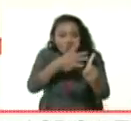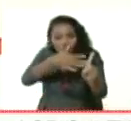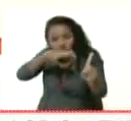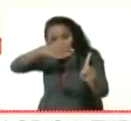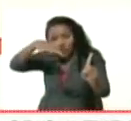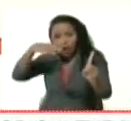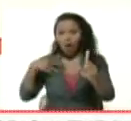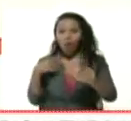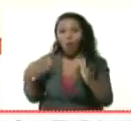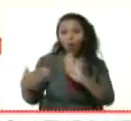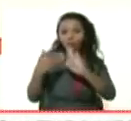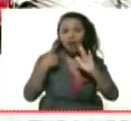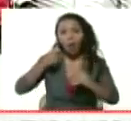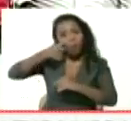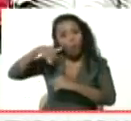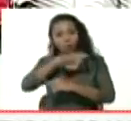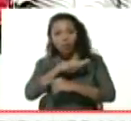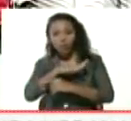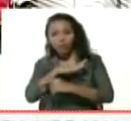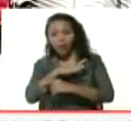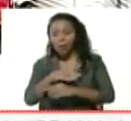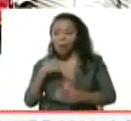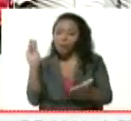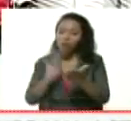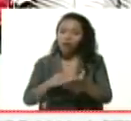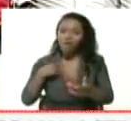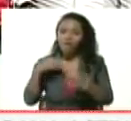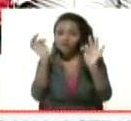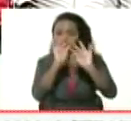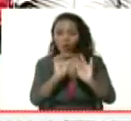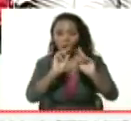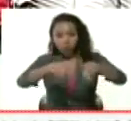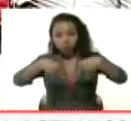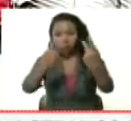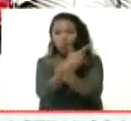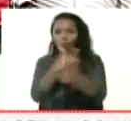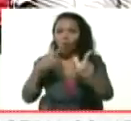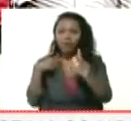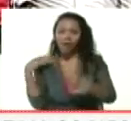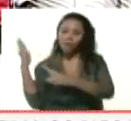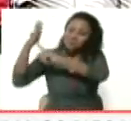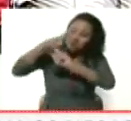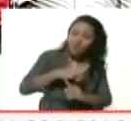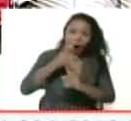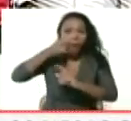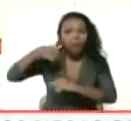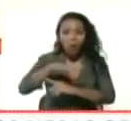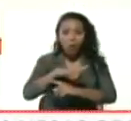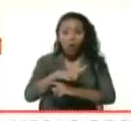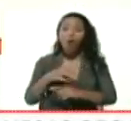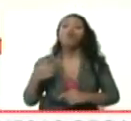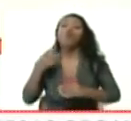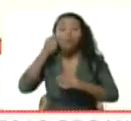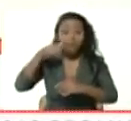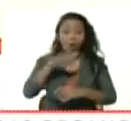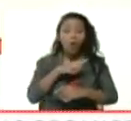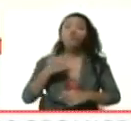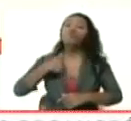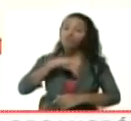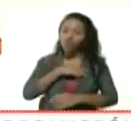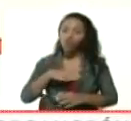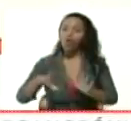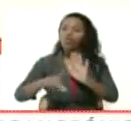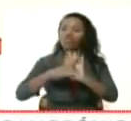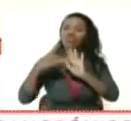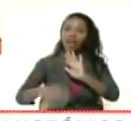contra los pueblos, para seguir aplicando medidas neoliberales de opresión a los pueblos tenemos todo el